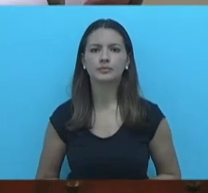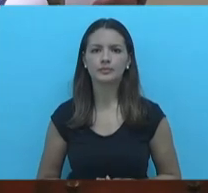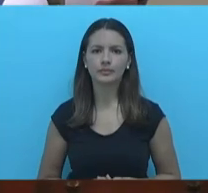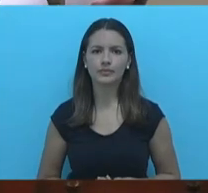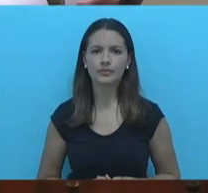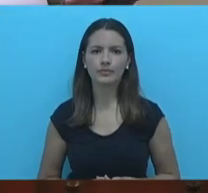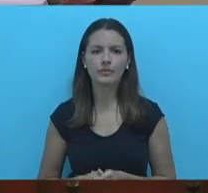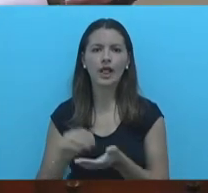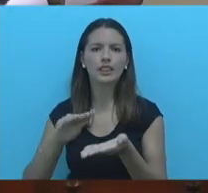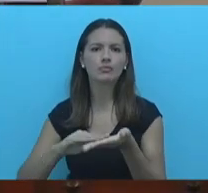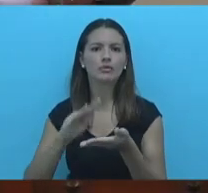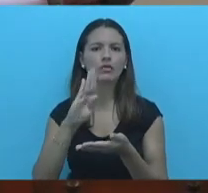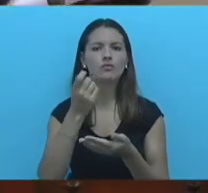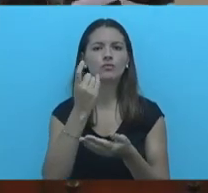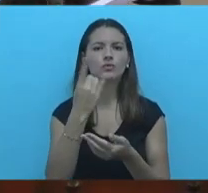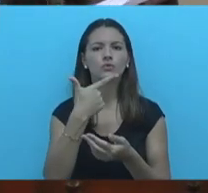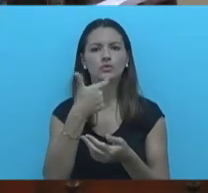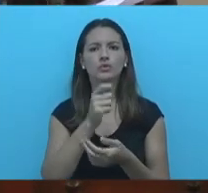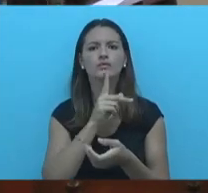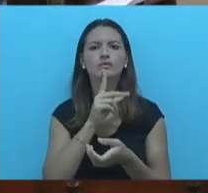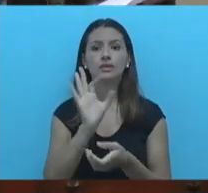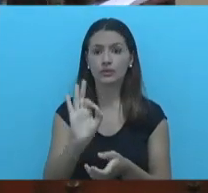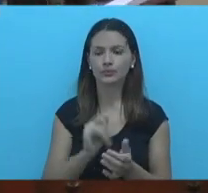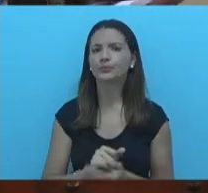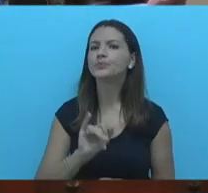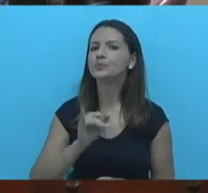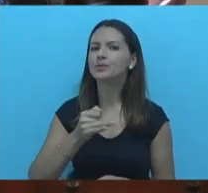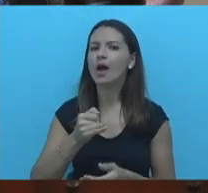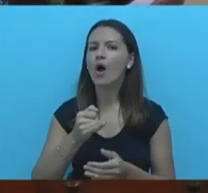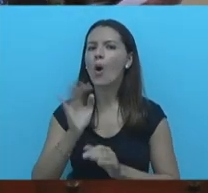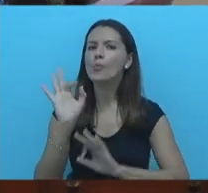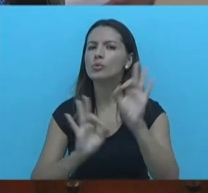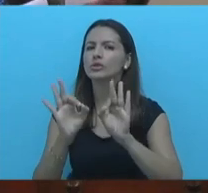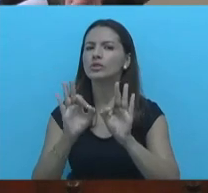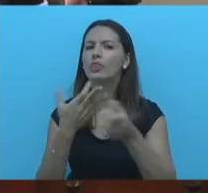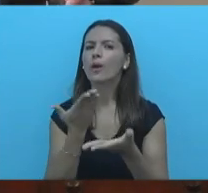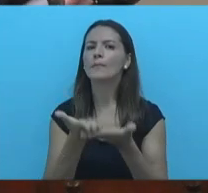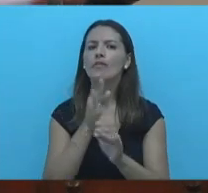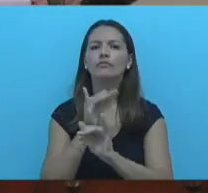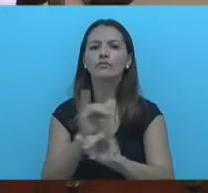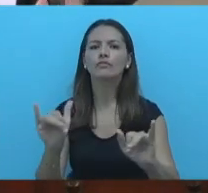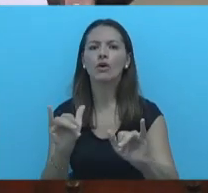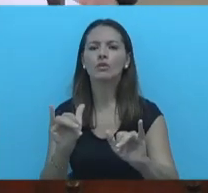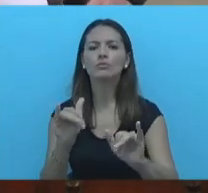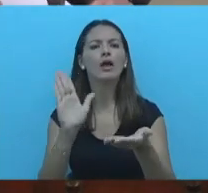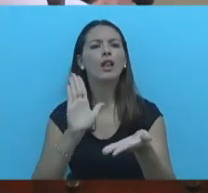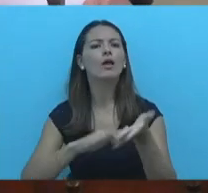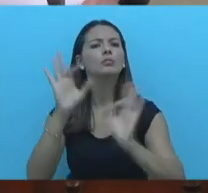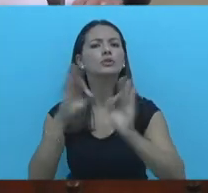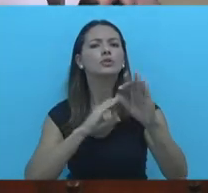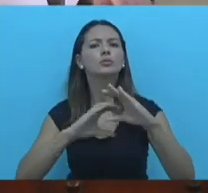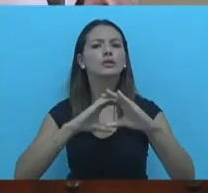Diputado Busato. Sí, señor presidente, es para ingresar un proyecto, un pedido de informe, en realidad un proyecto de